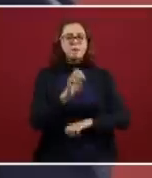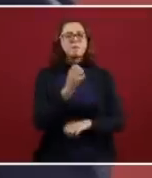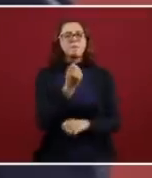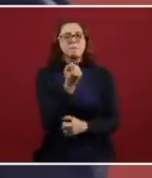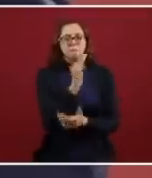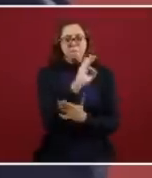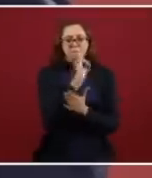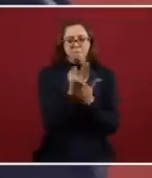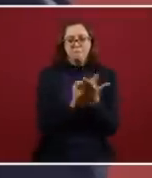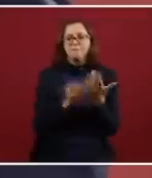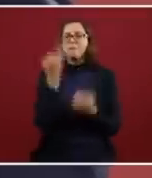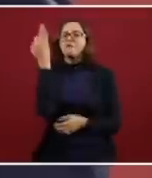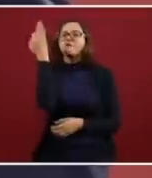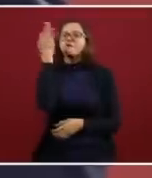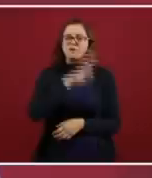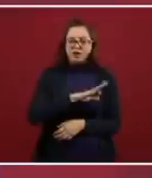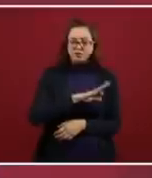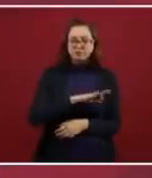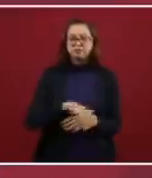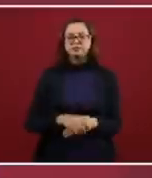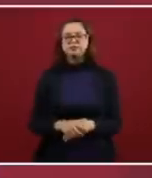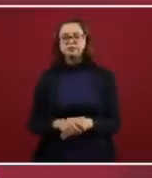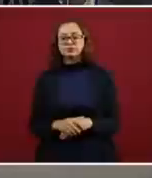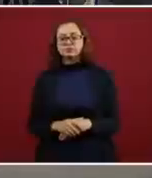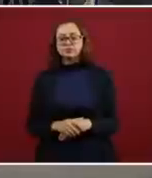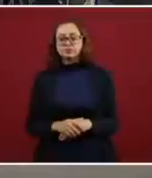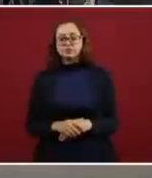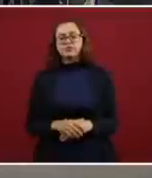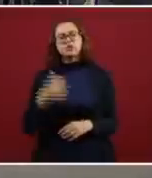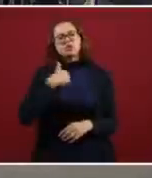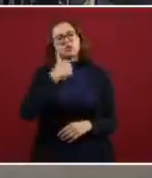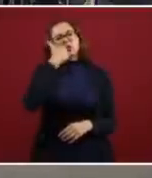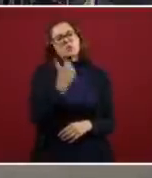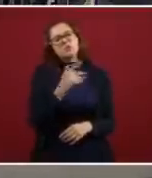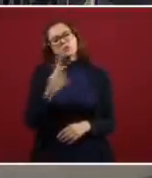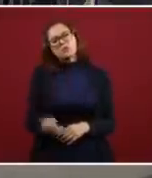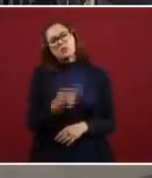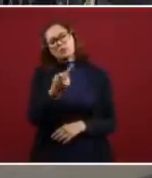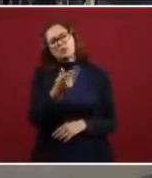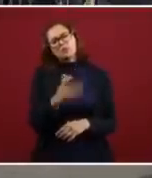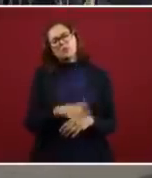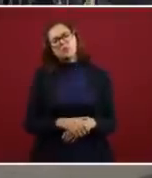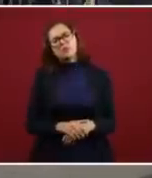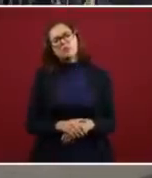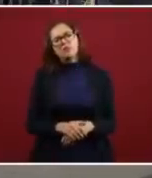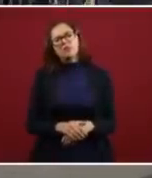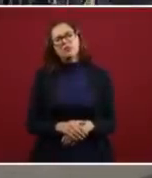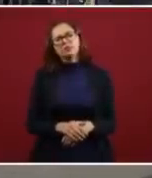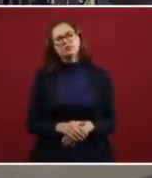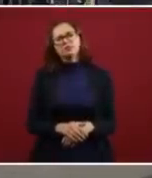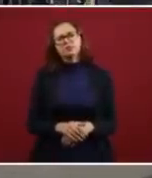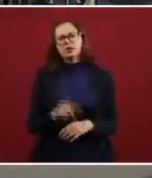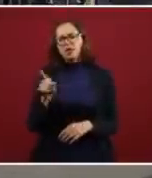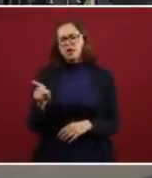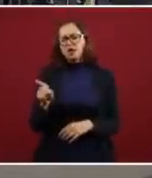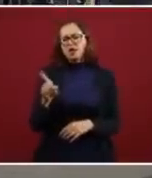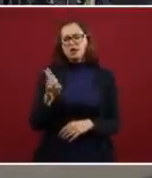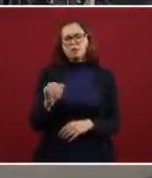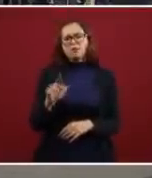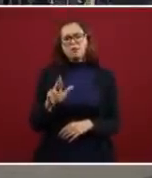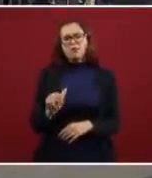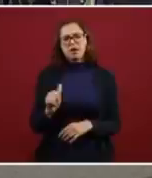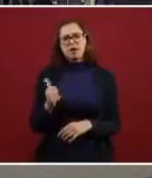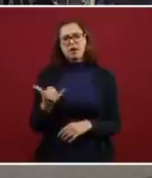falsificando facturas. Presidente, también quería preguntarle, ¿qué respondería a las aseveraciones que hace Vargas Llosa,